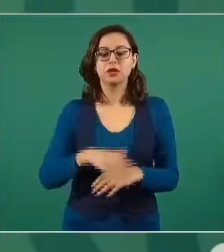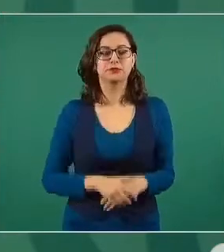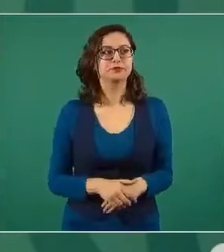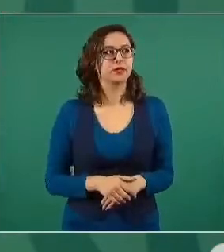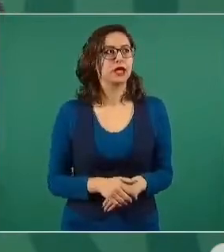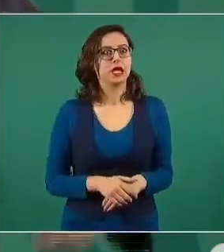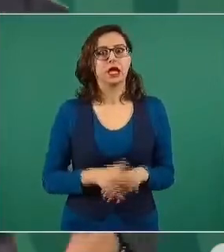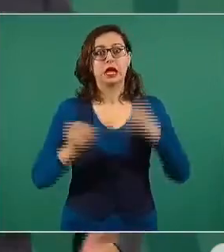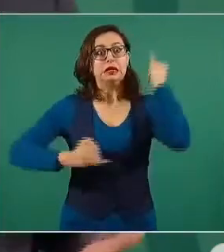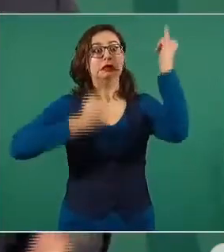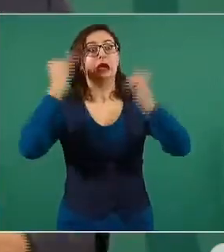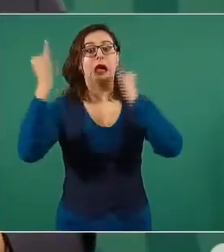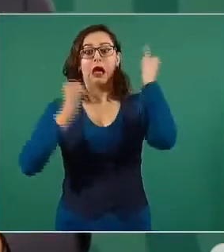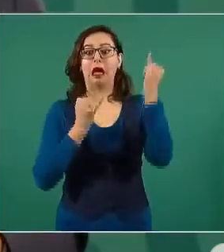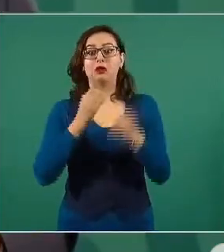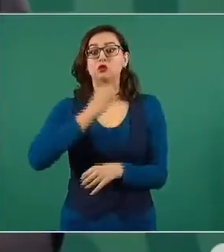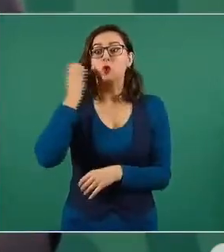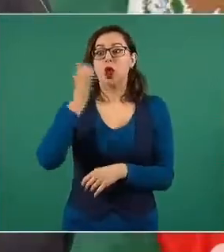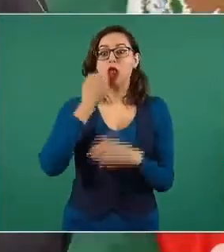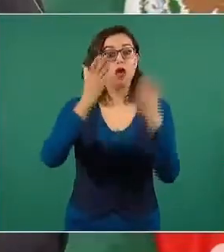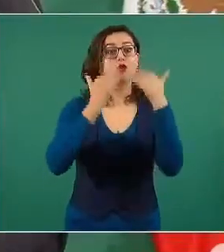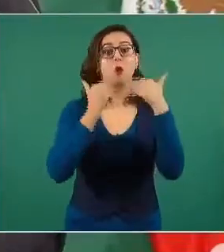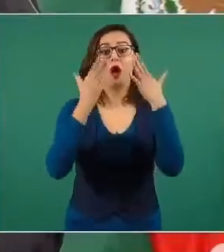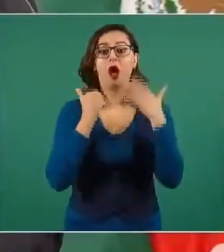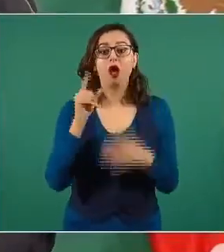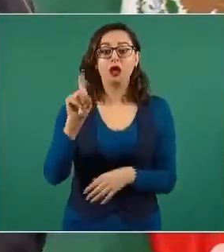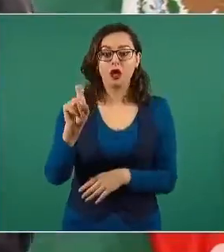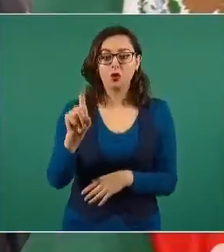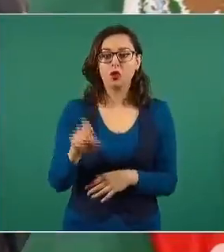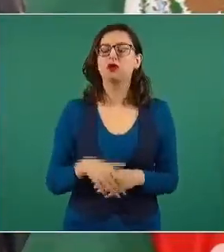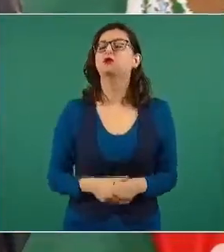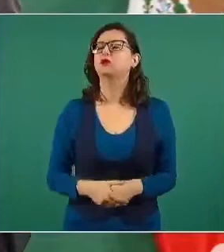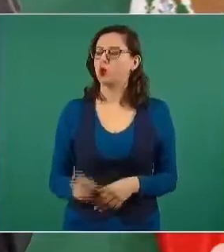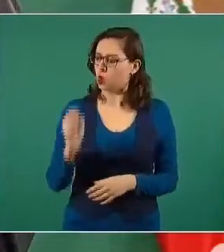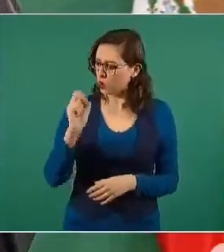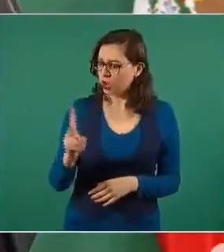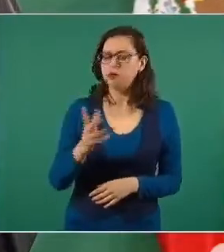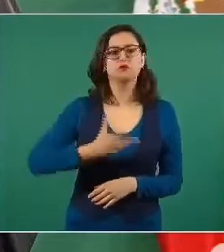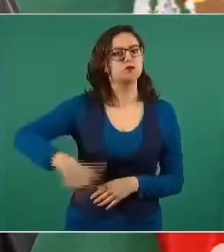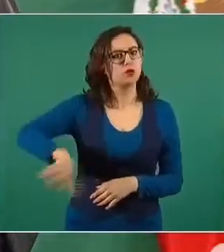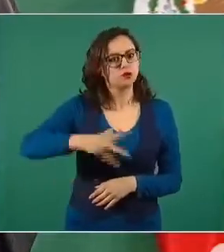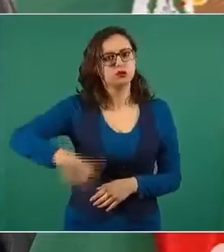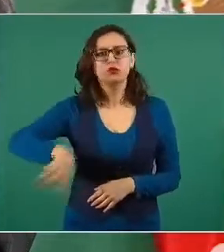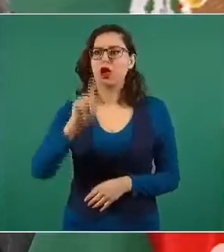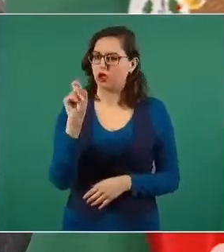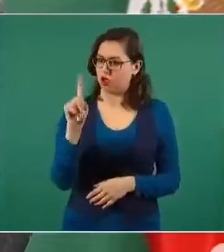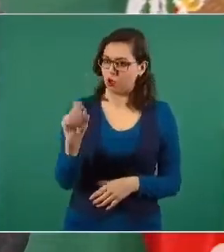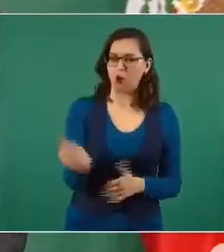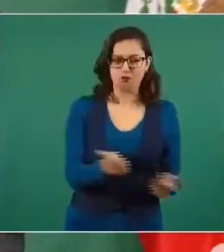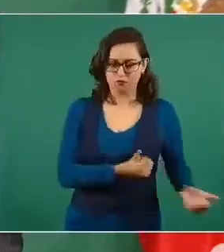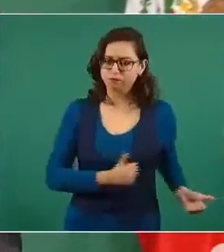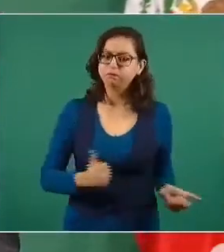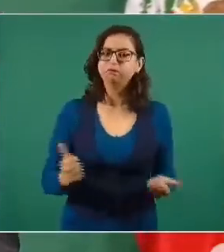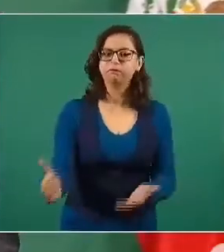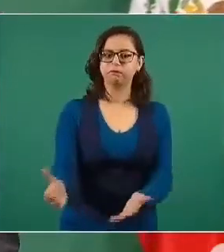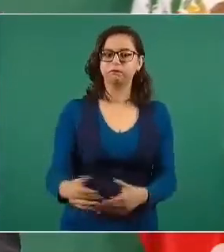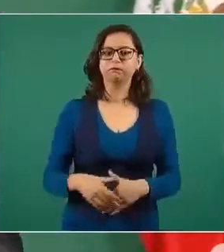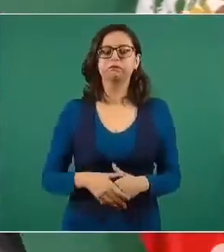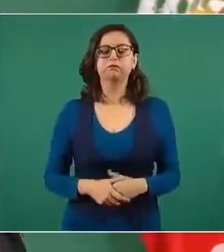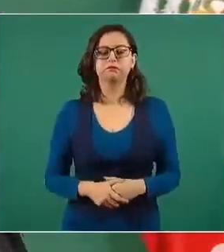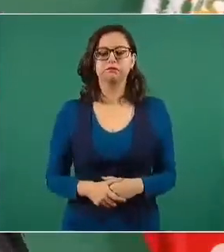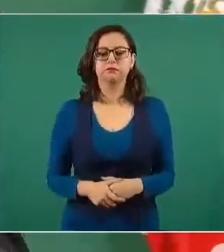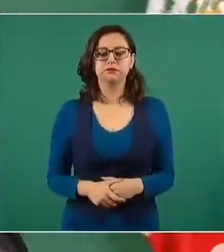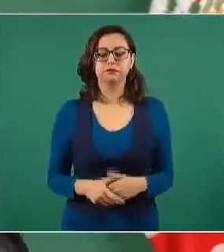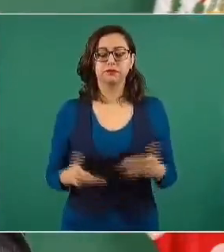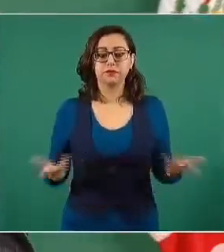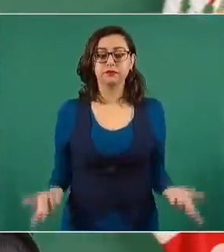las escuelas no tienen agua. Pues sí, hay que buscar la forma de que las que no tengan agua, tengan agua,